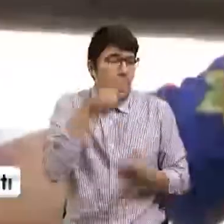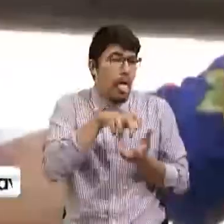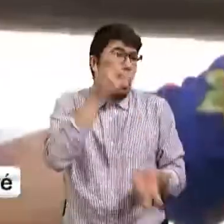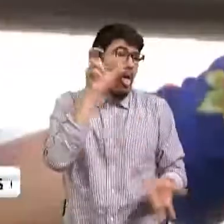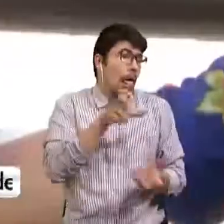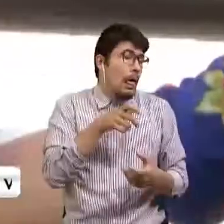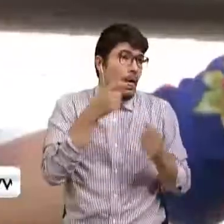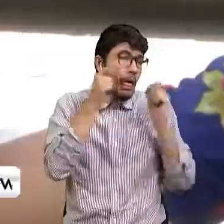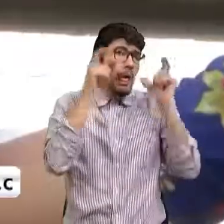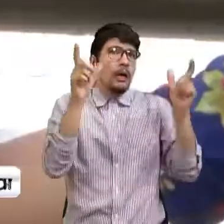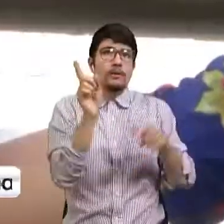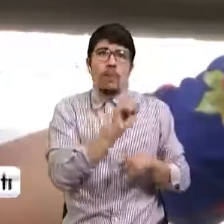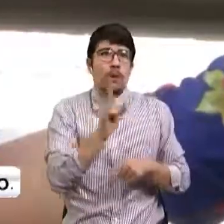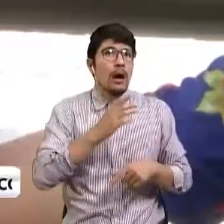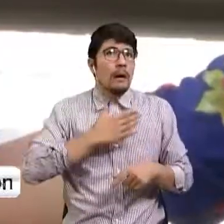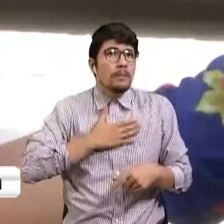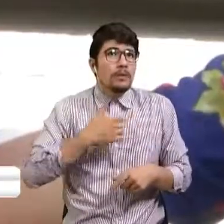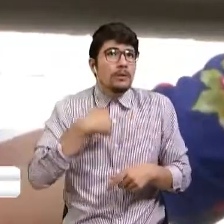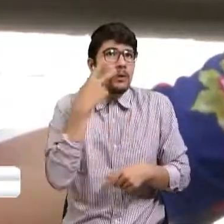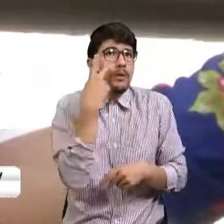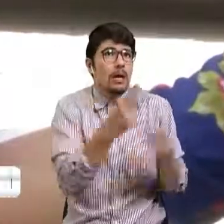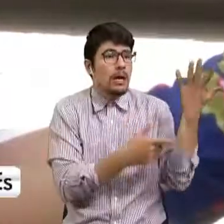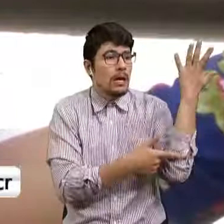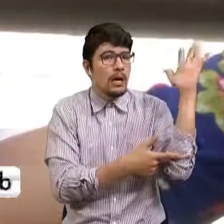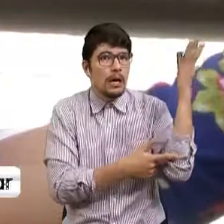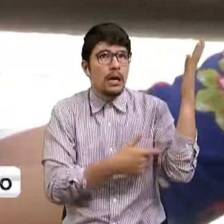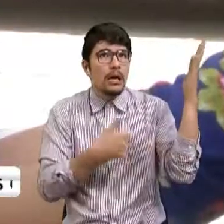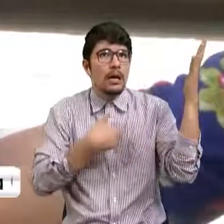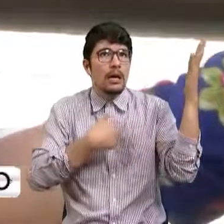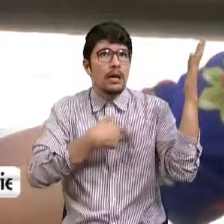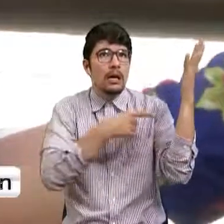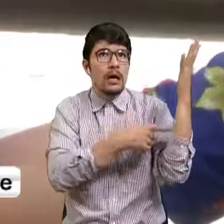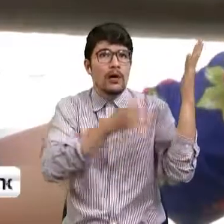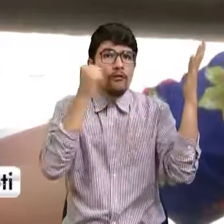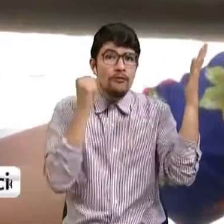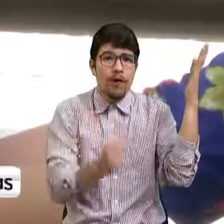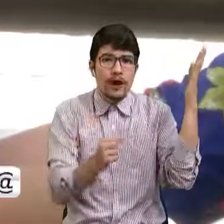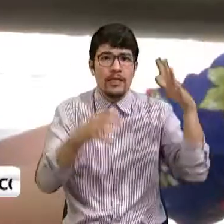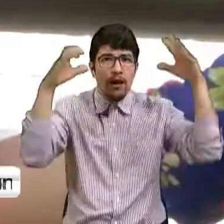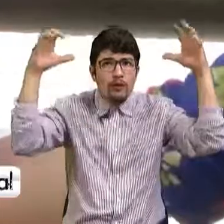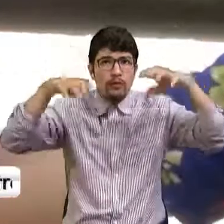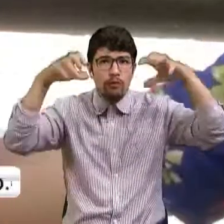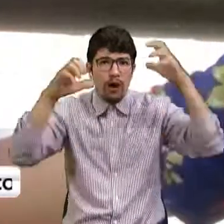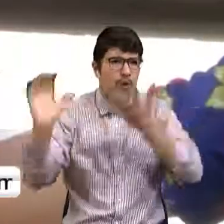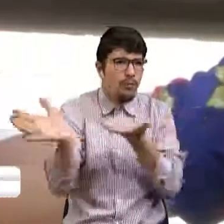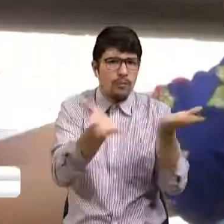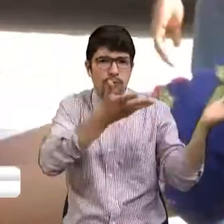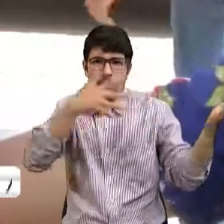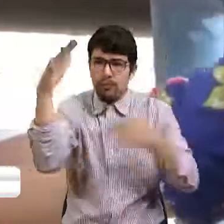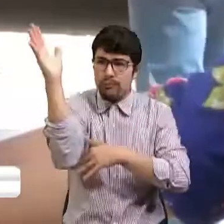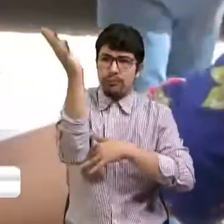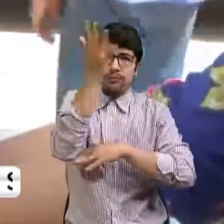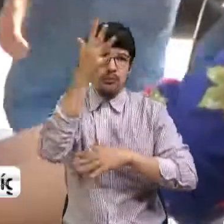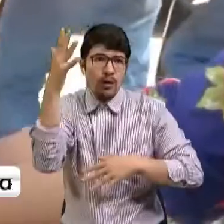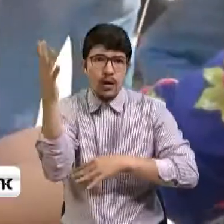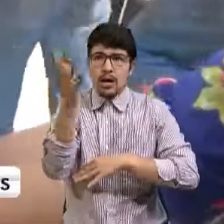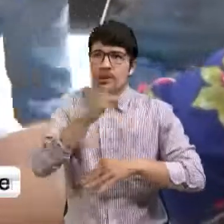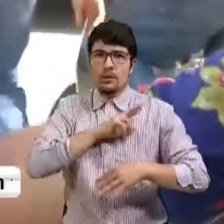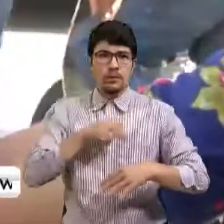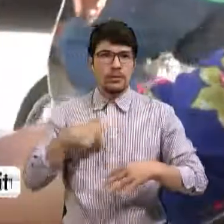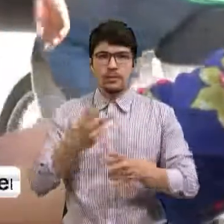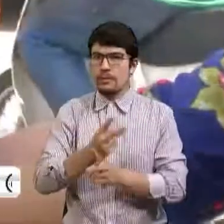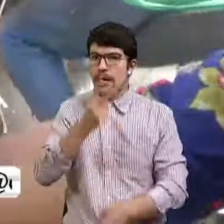para mí ya era una pesadilla ver ese árbol ahí porque todas estas fuertes tormentas todas fuertes lluvias nos ponían en alto riesgo